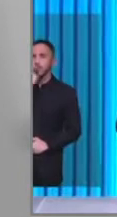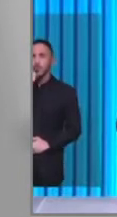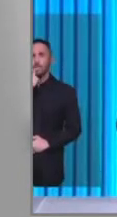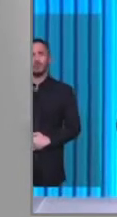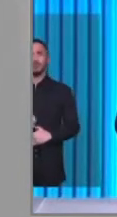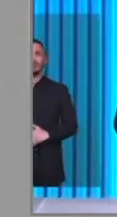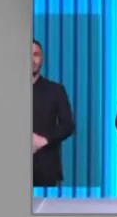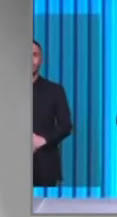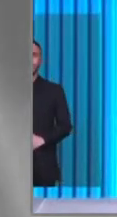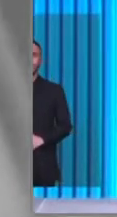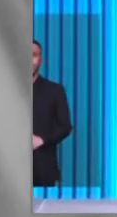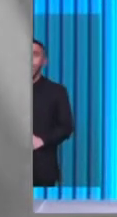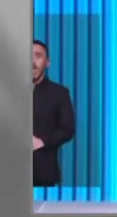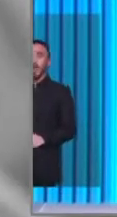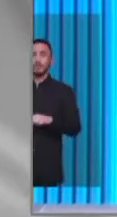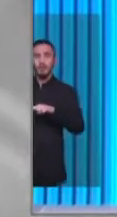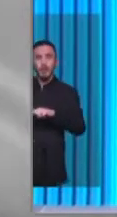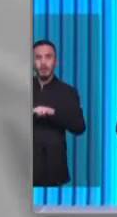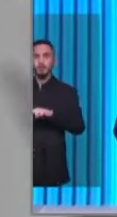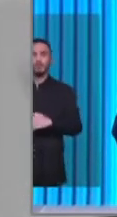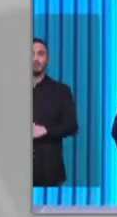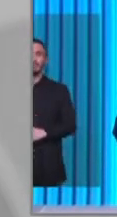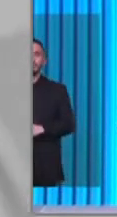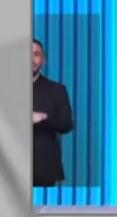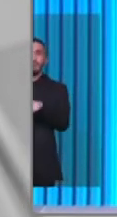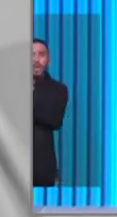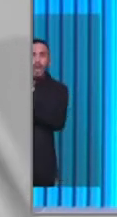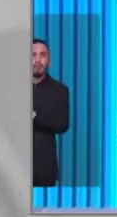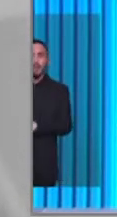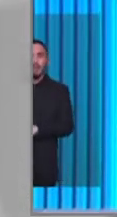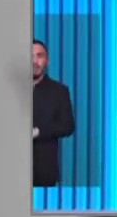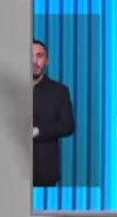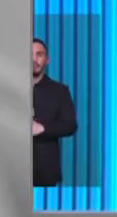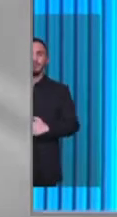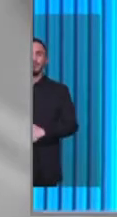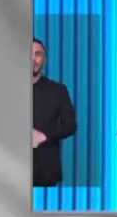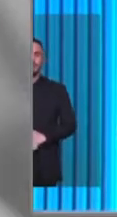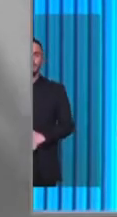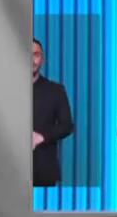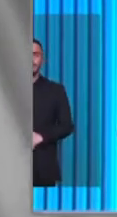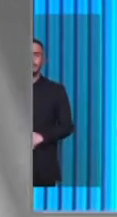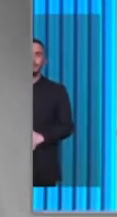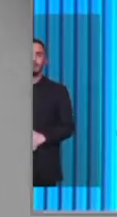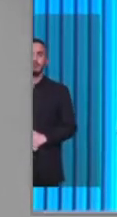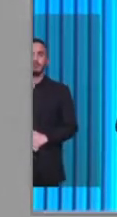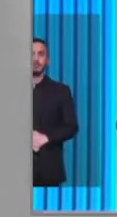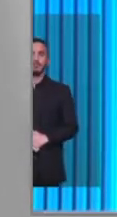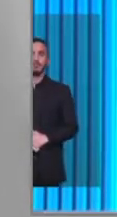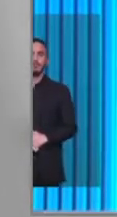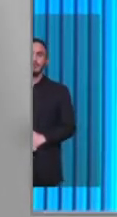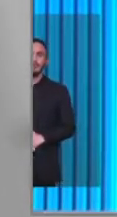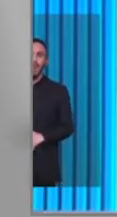están equivocadas y por otro lado hay encuestas que no están sin las off encuestas